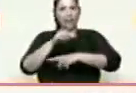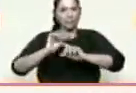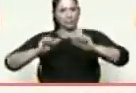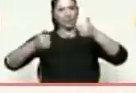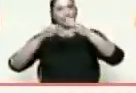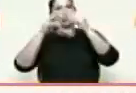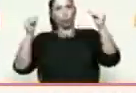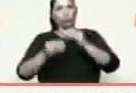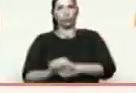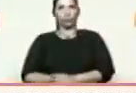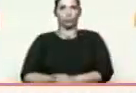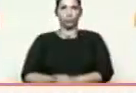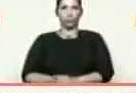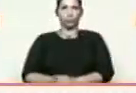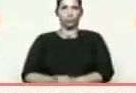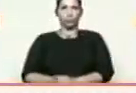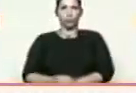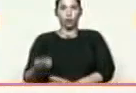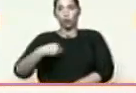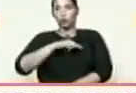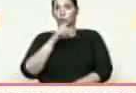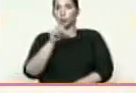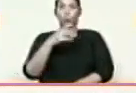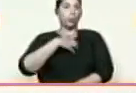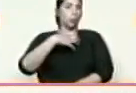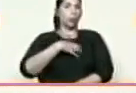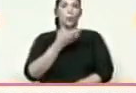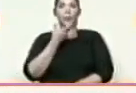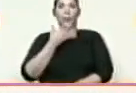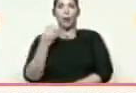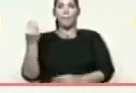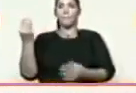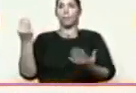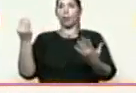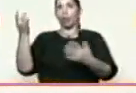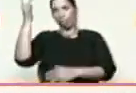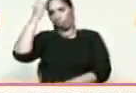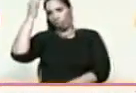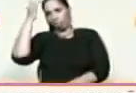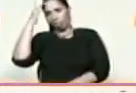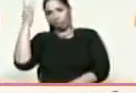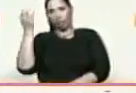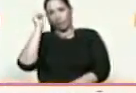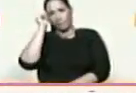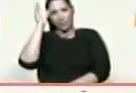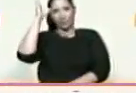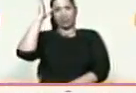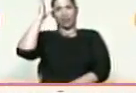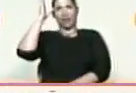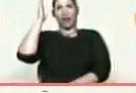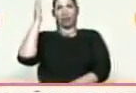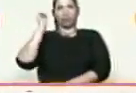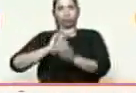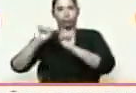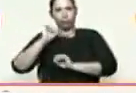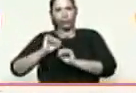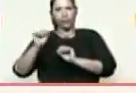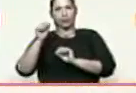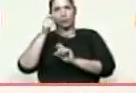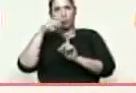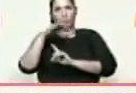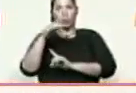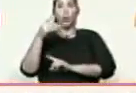debemos irnos. Nosotros no podemos conformarnos con la capacidad de resistencia de nuestro pueblo, que ha sido heroica, sino